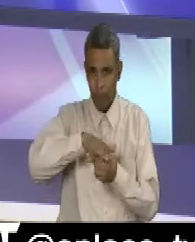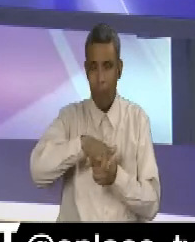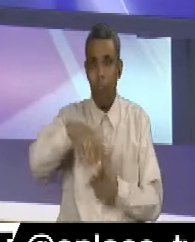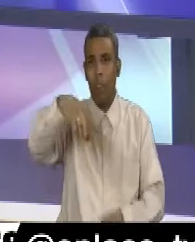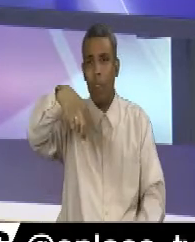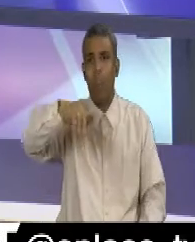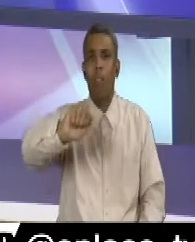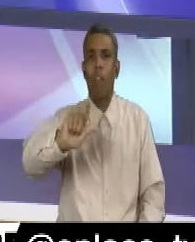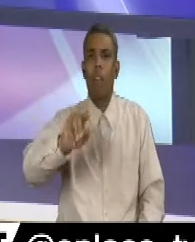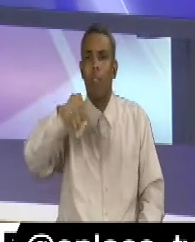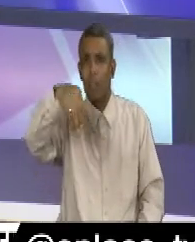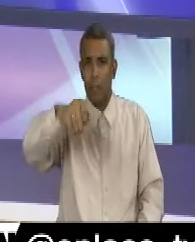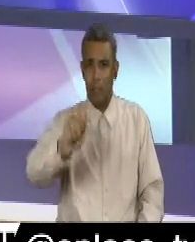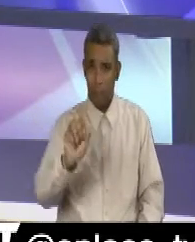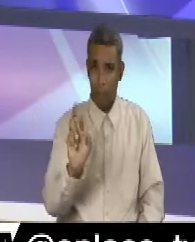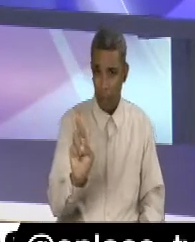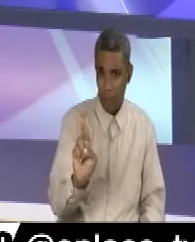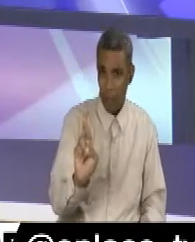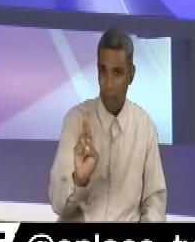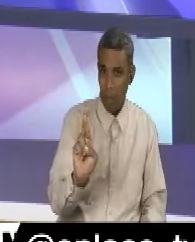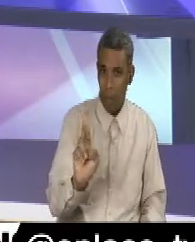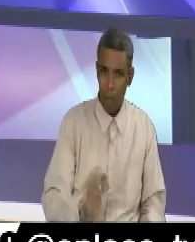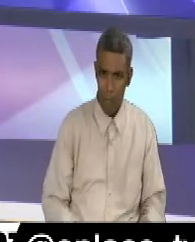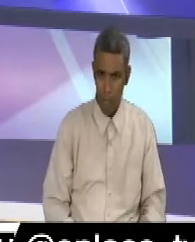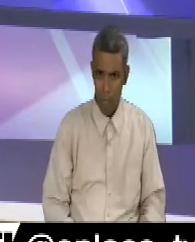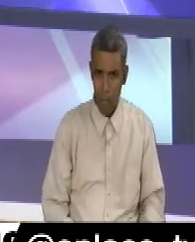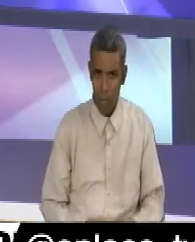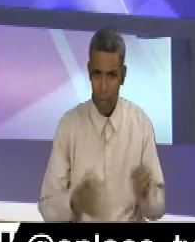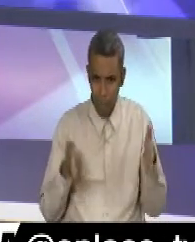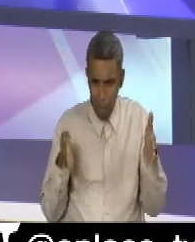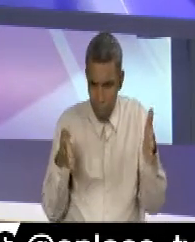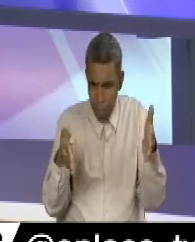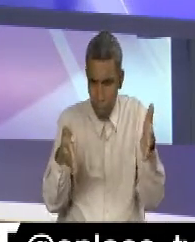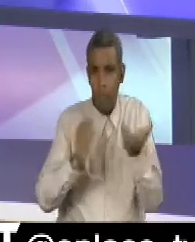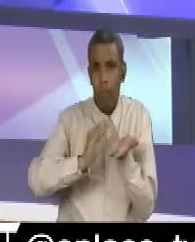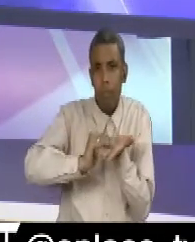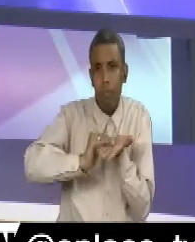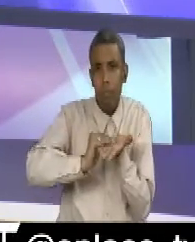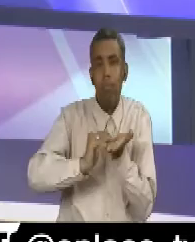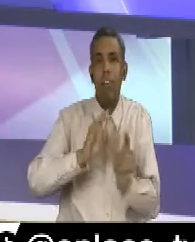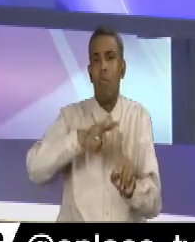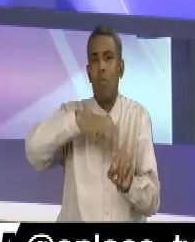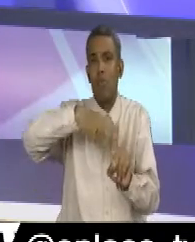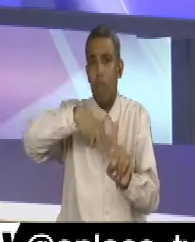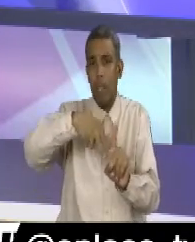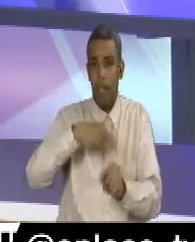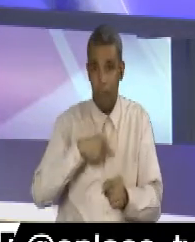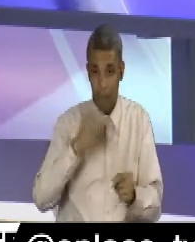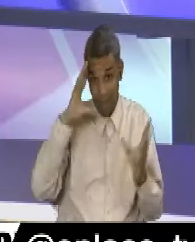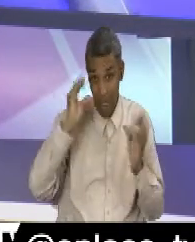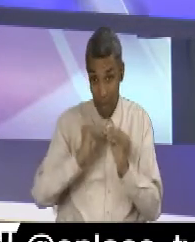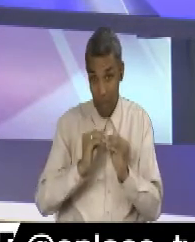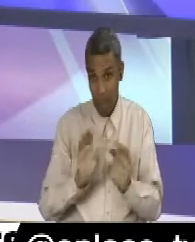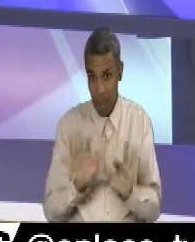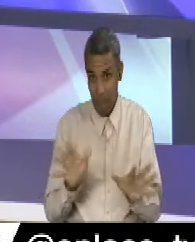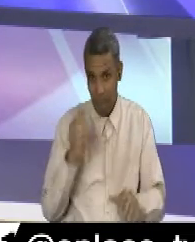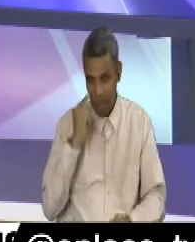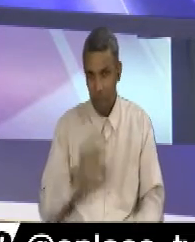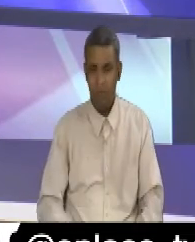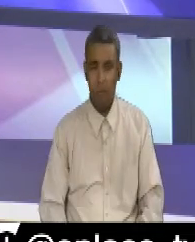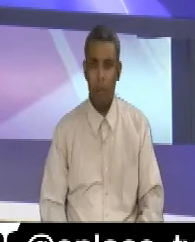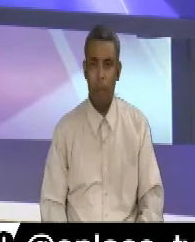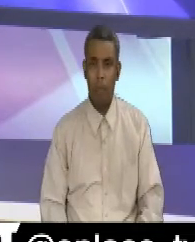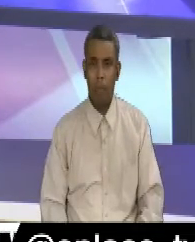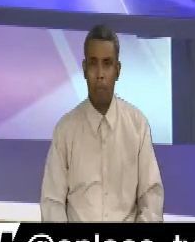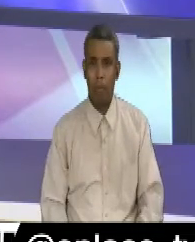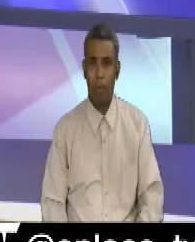Comuna 4. El nuevo contratista deberá entregar esta obra en un plazo de 2 meses, según sostuvo el secretario de Infraestructura Departamental,